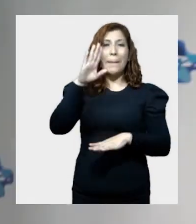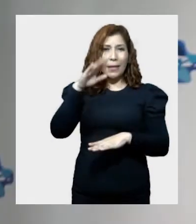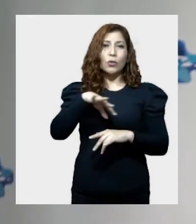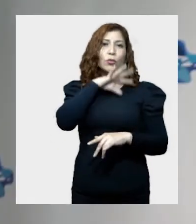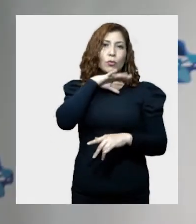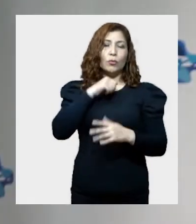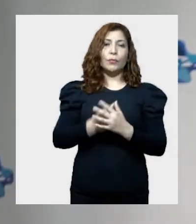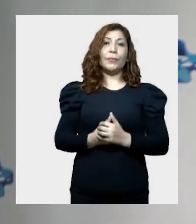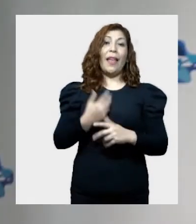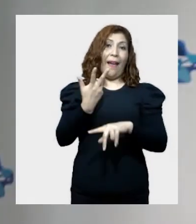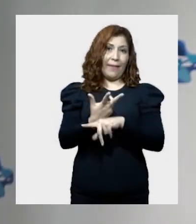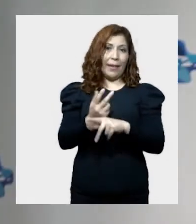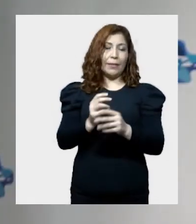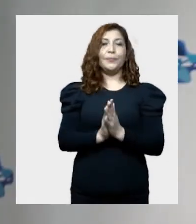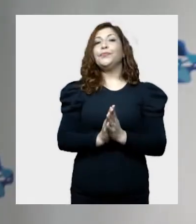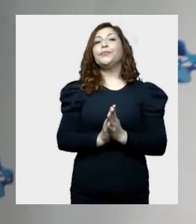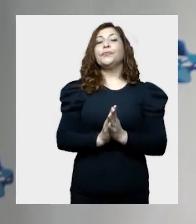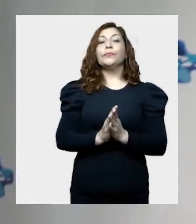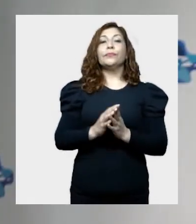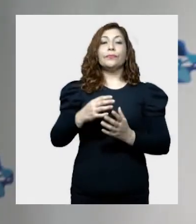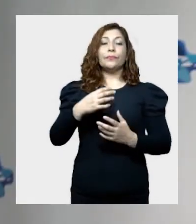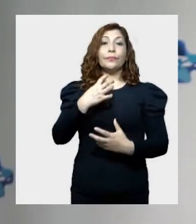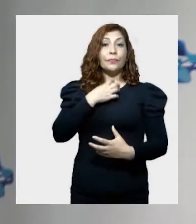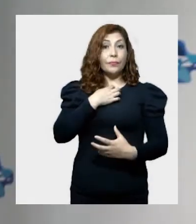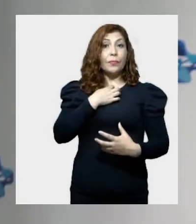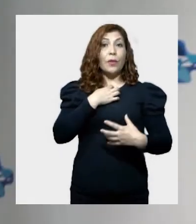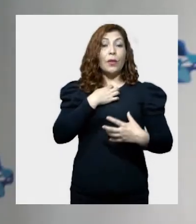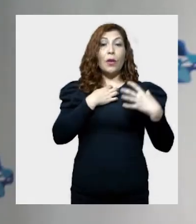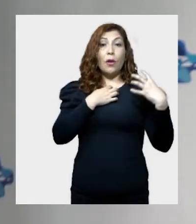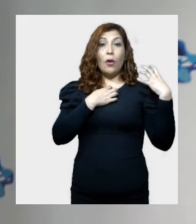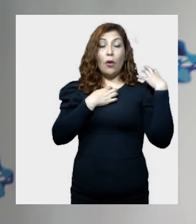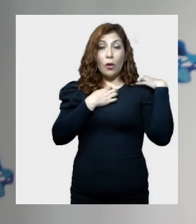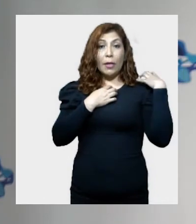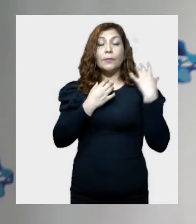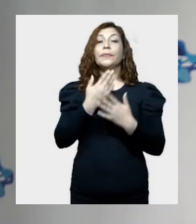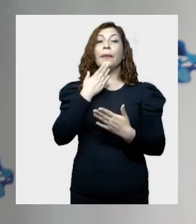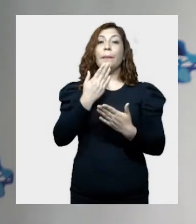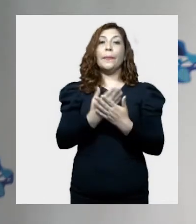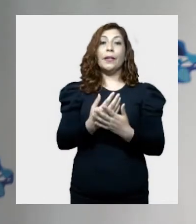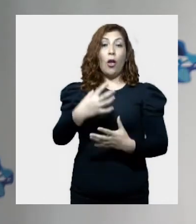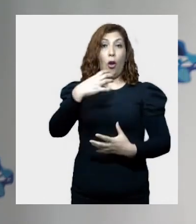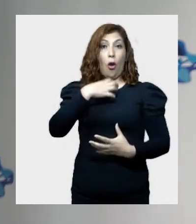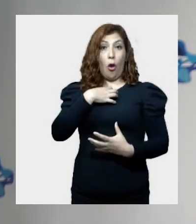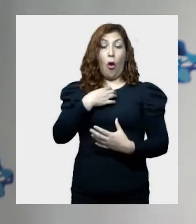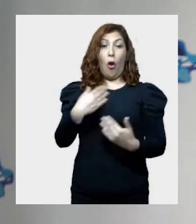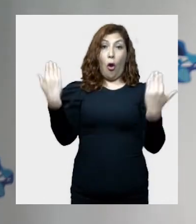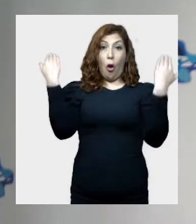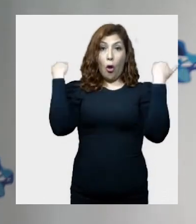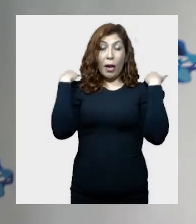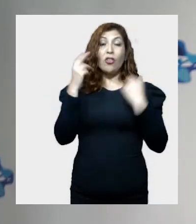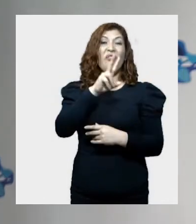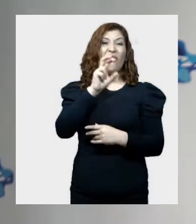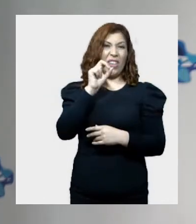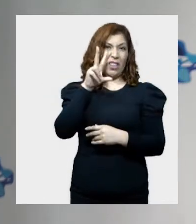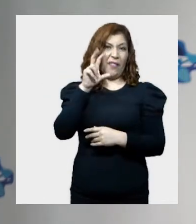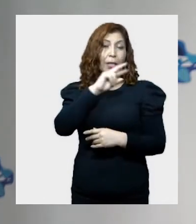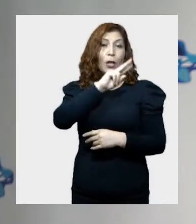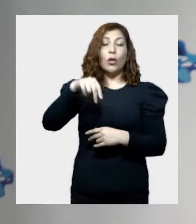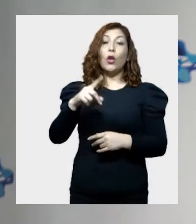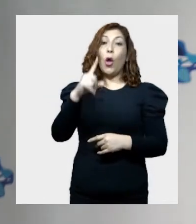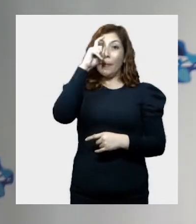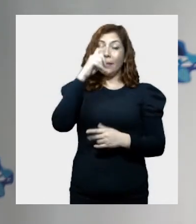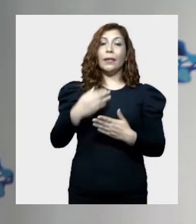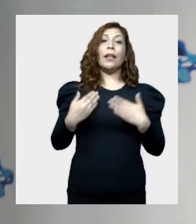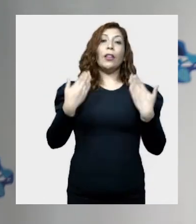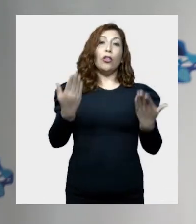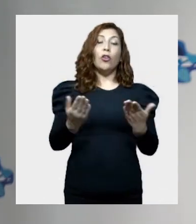recurrencia. Procuramiento de órganos. En cuanto al procuramiento de órganos, en 2020 nuestro hospital